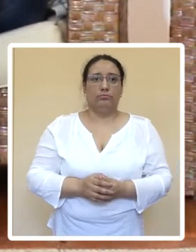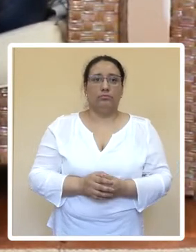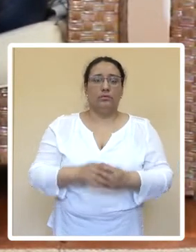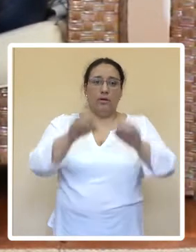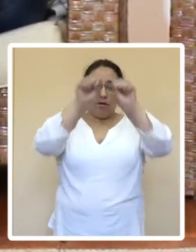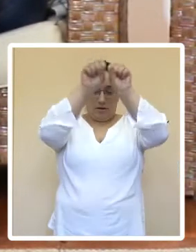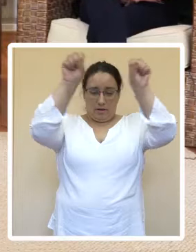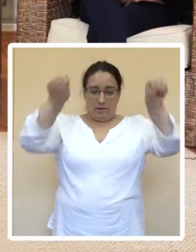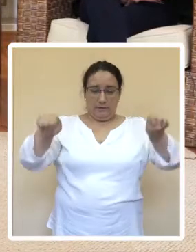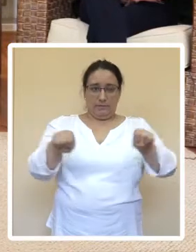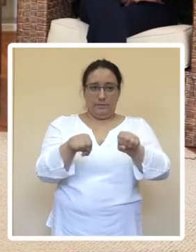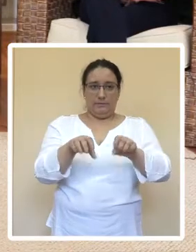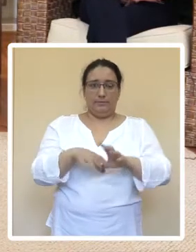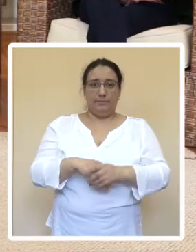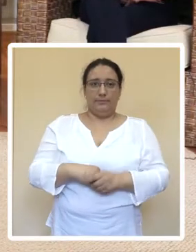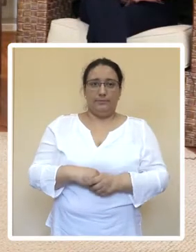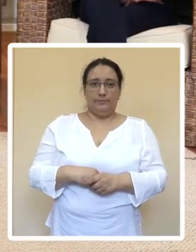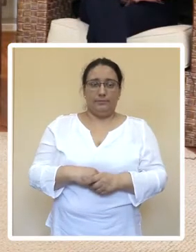progresando en el sistema.